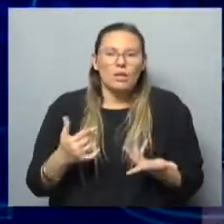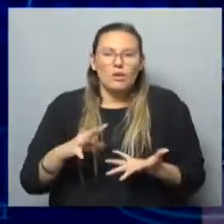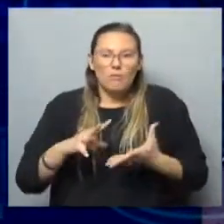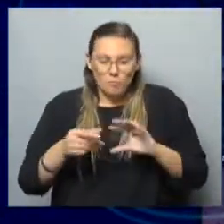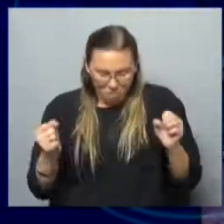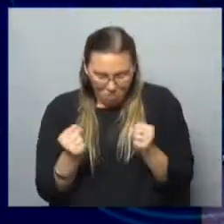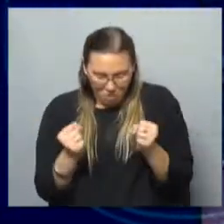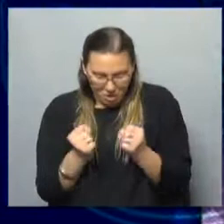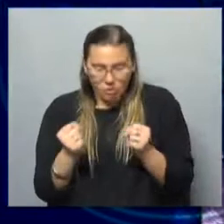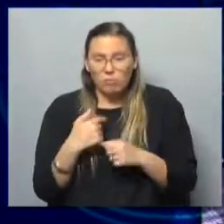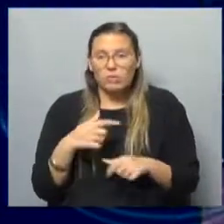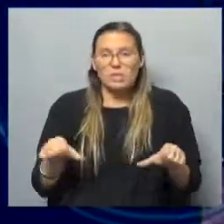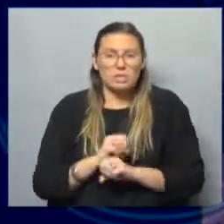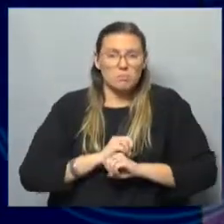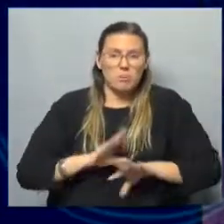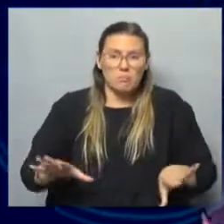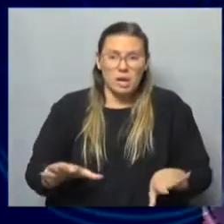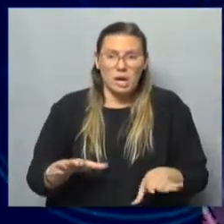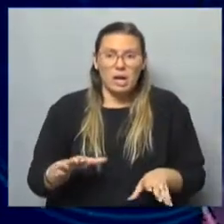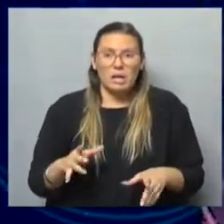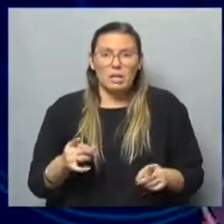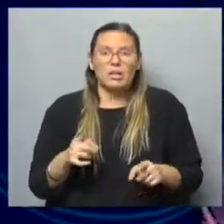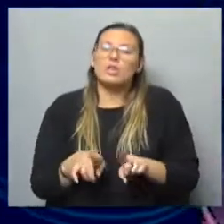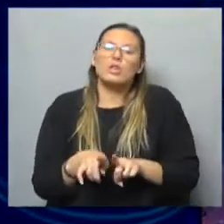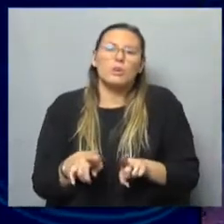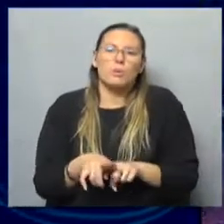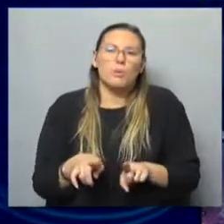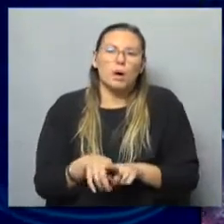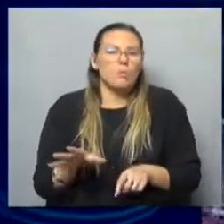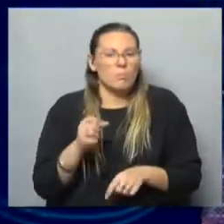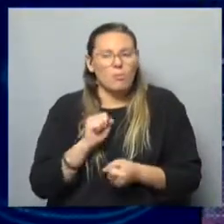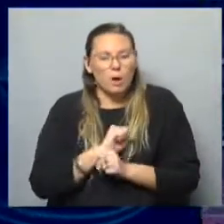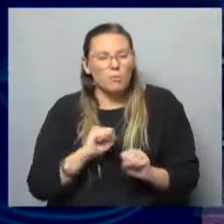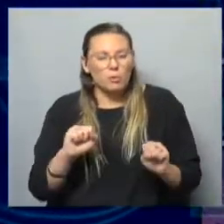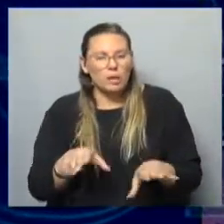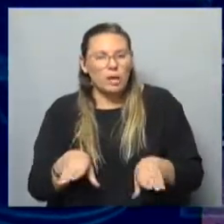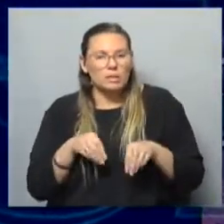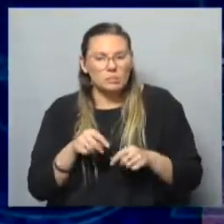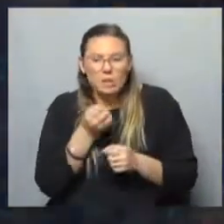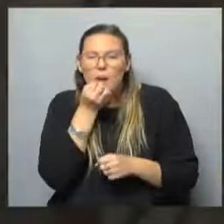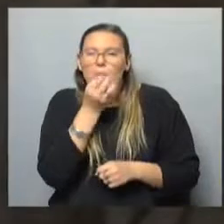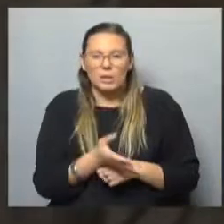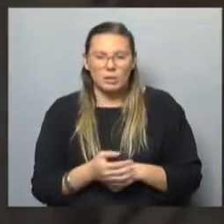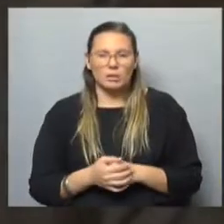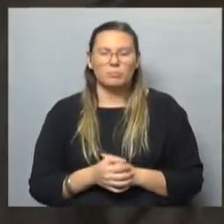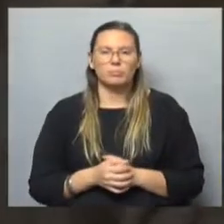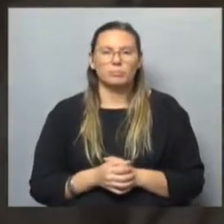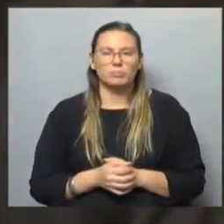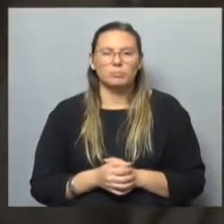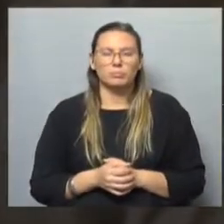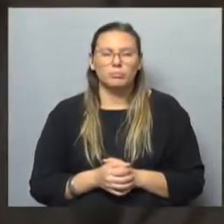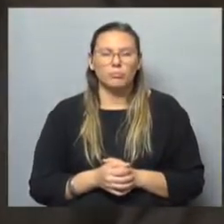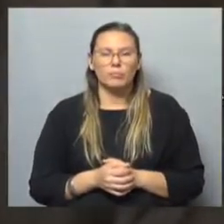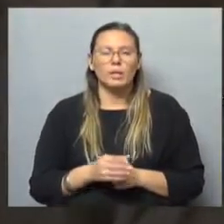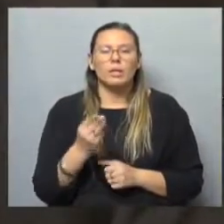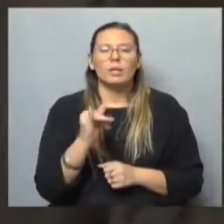un miedo de decir, bueno, si sale cualquier cosa, va a ser un tesoro que lo vamos a agarrar y lo vamos seguro a pulir y algo va a salir. Digamos,